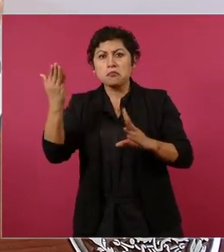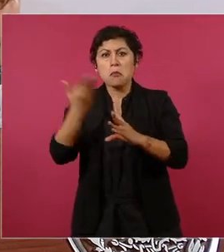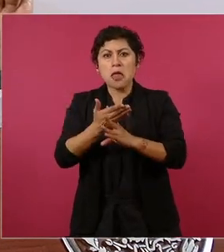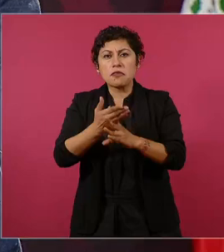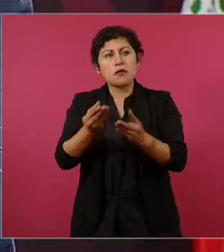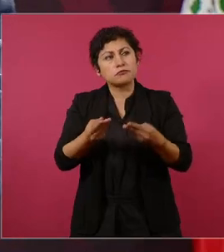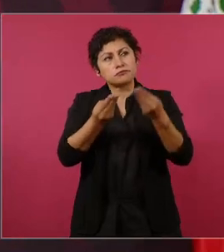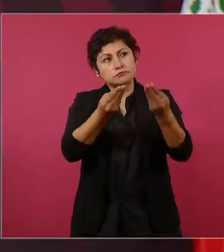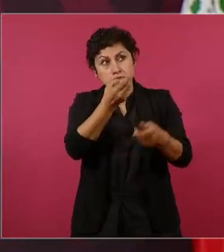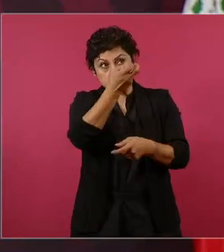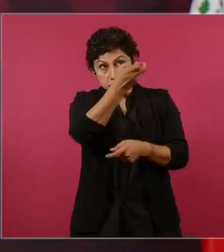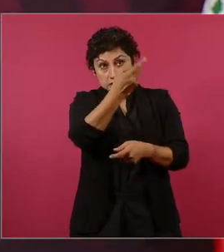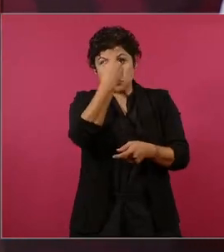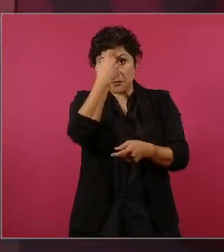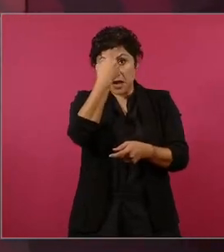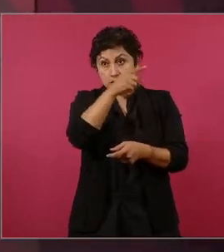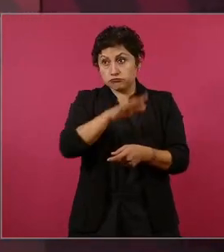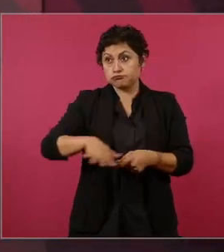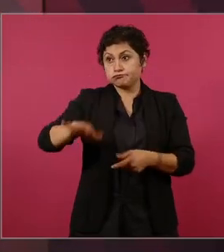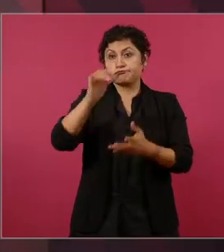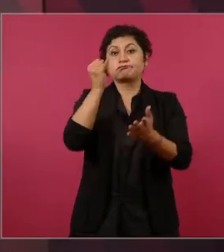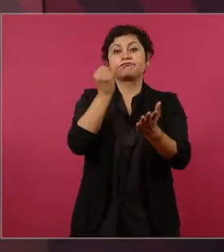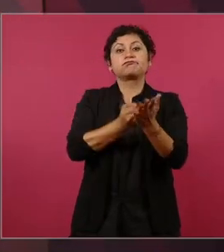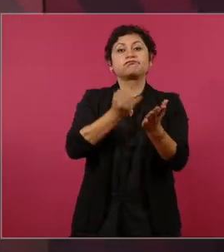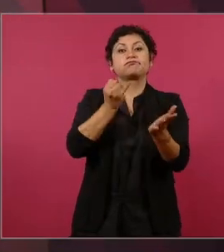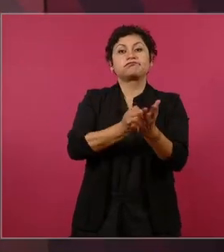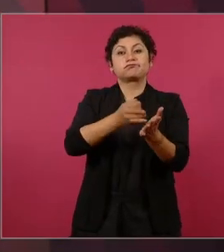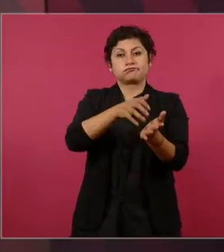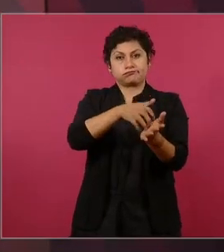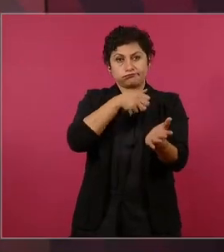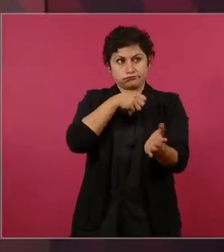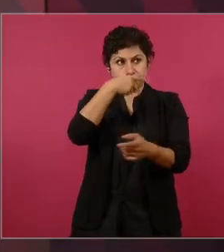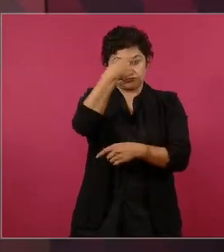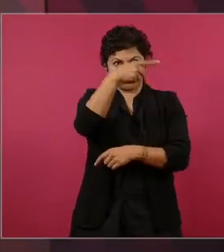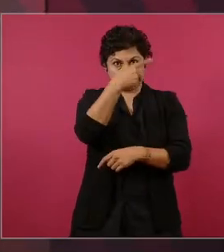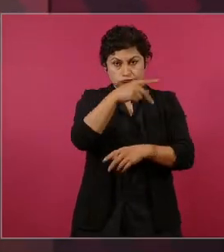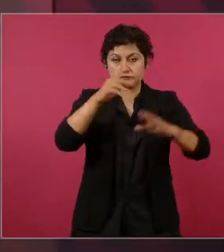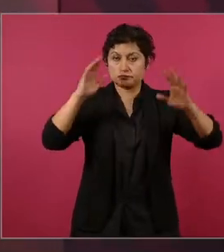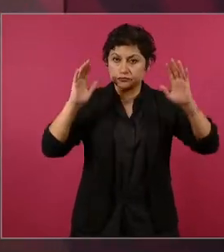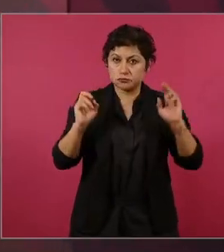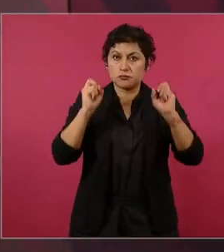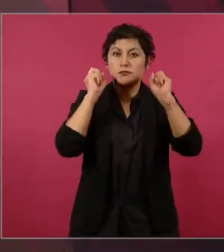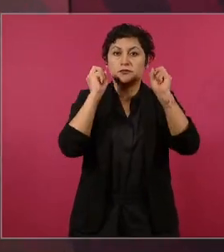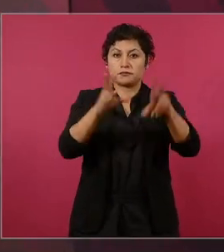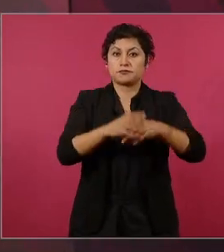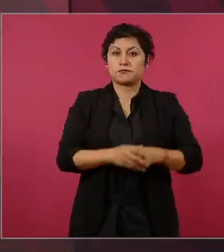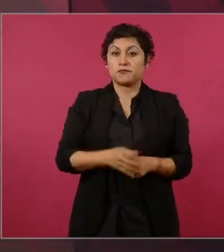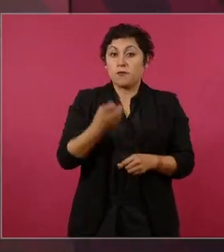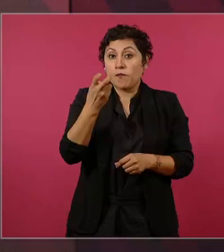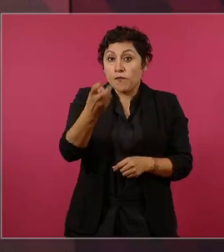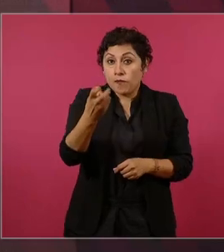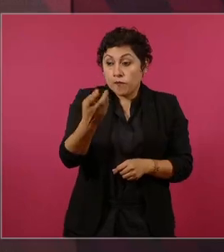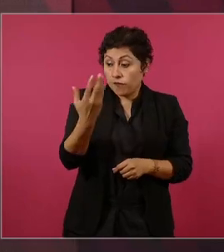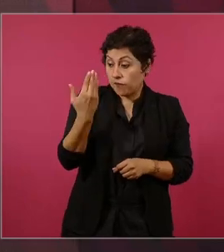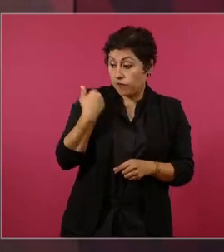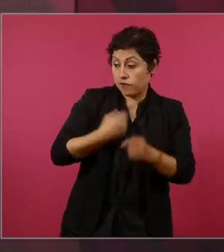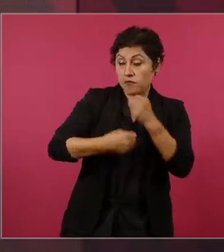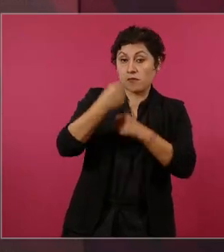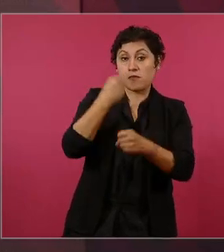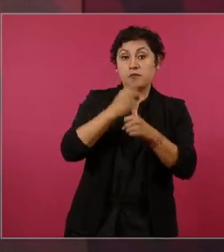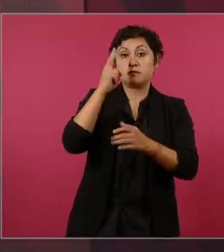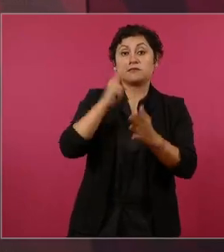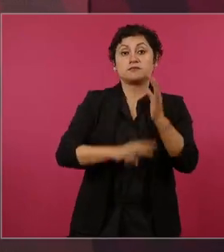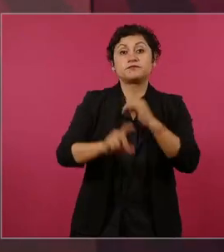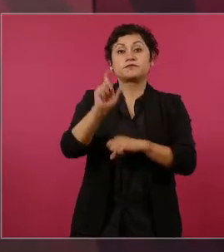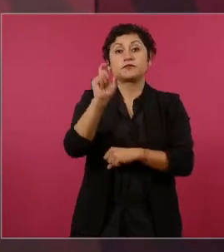eso que se aprobó en el 20 ha significado 40 mil millones